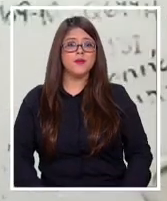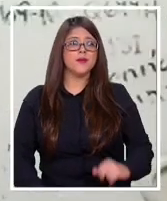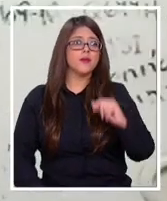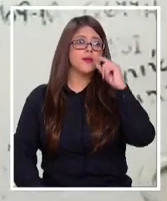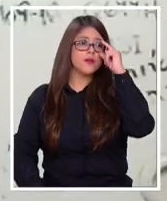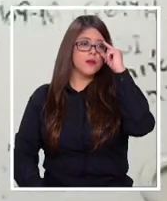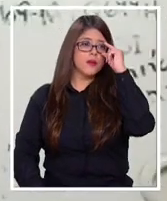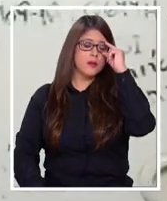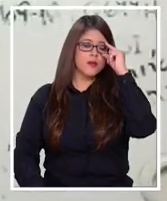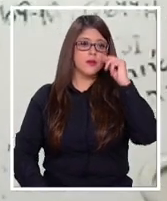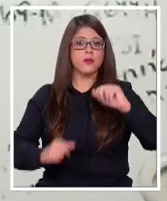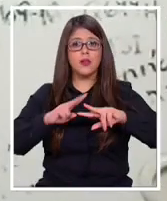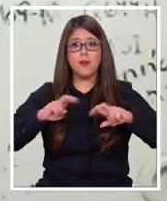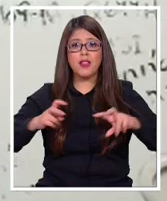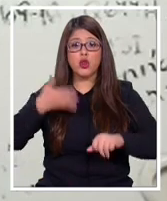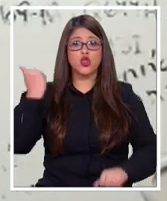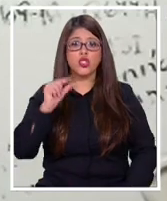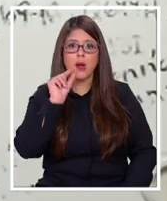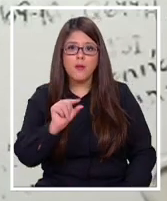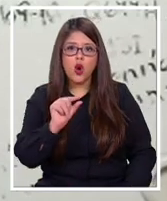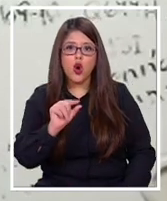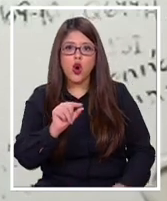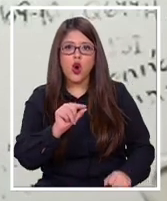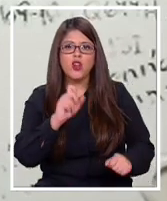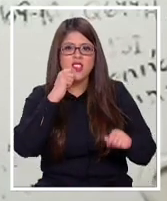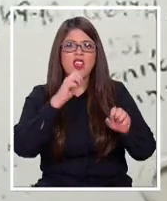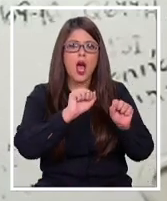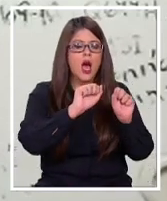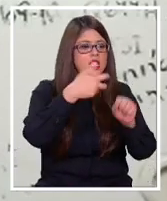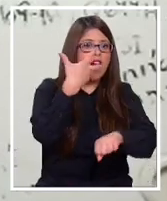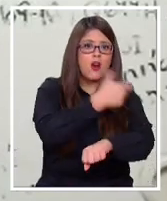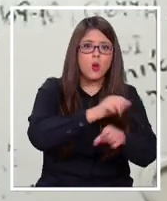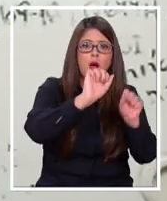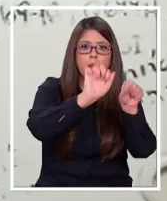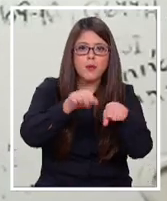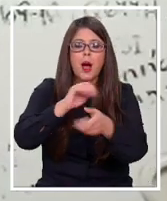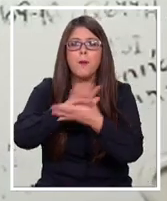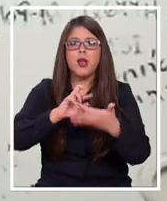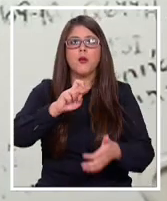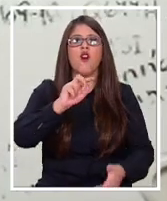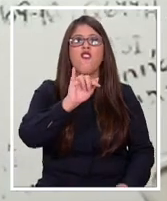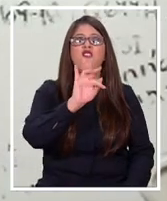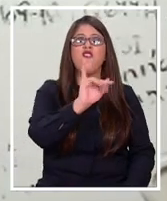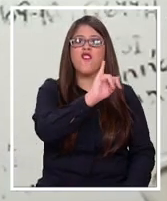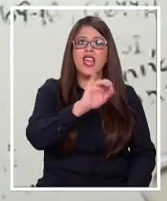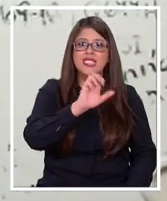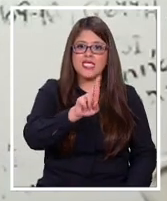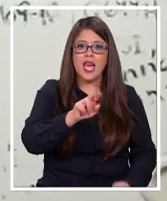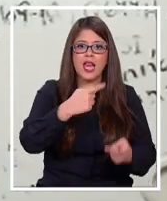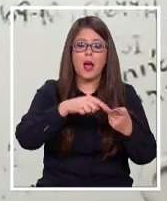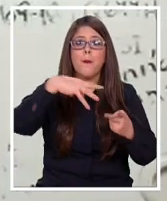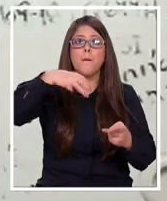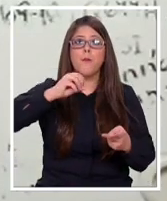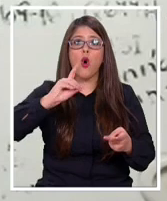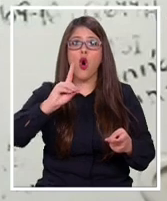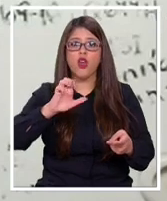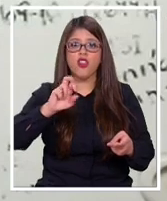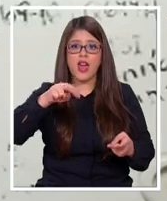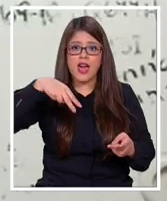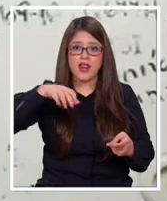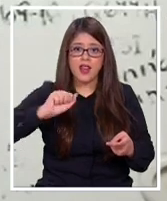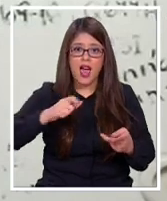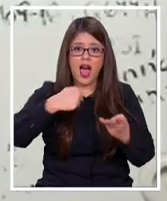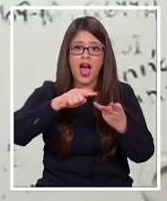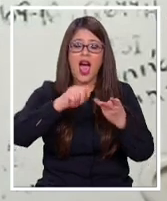Estudios recientes muestran que varias de las vacunas actualmente aprobadas, como por ejemplo las de Pfizer, Moderna y AstraZeneca, siguen siendo